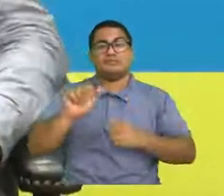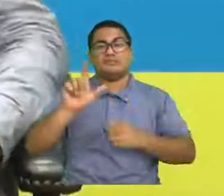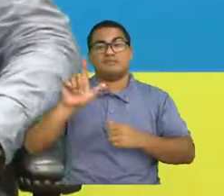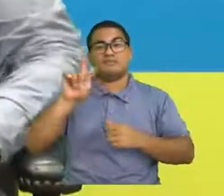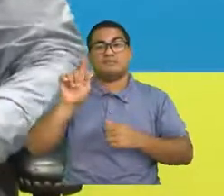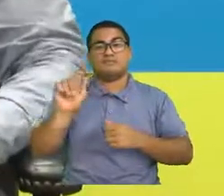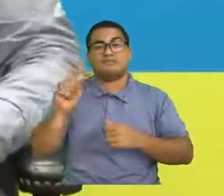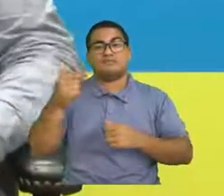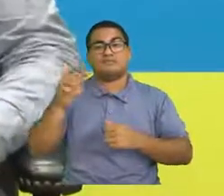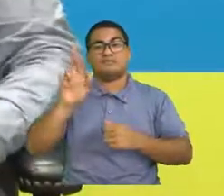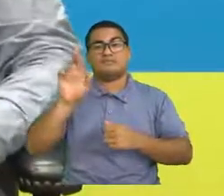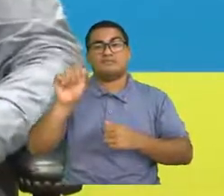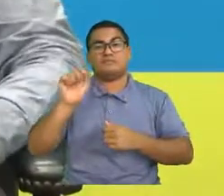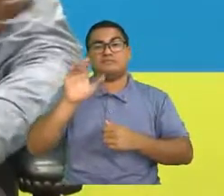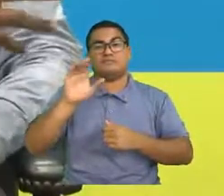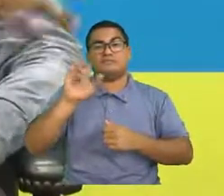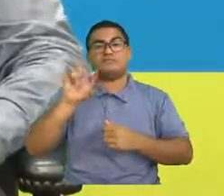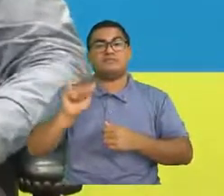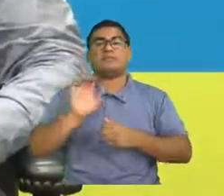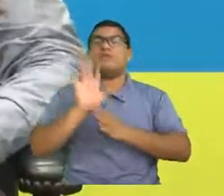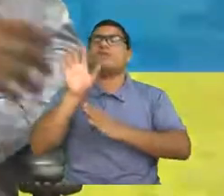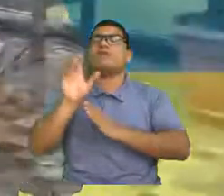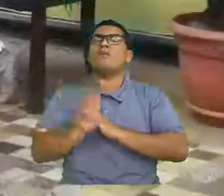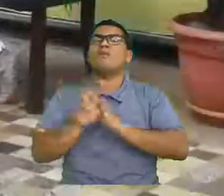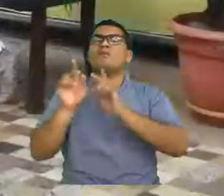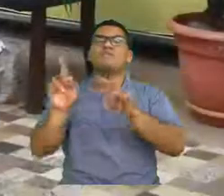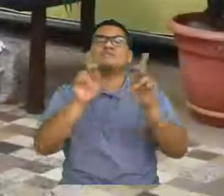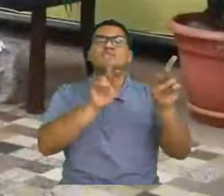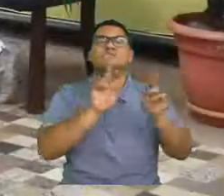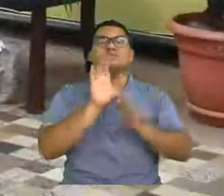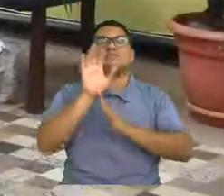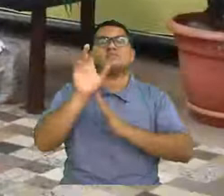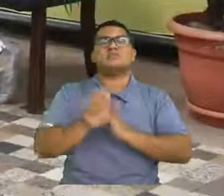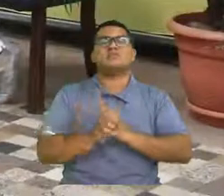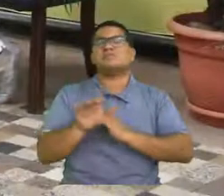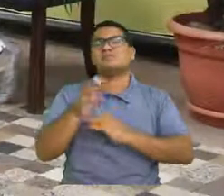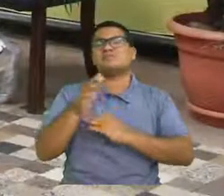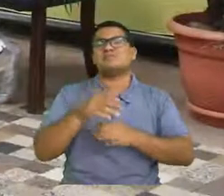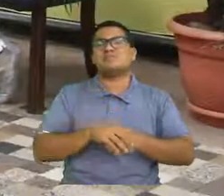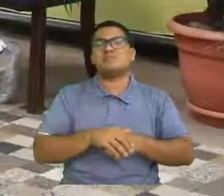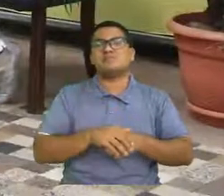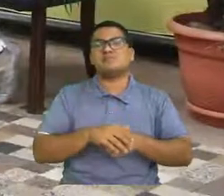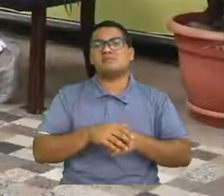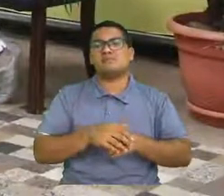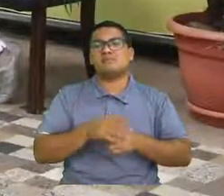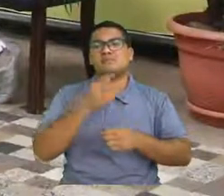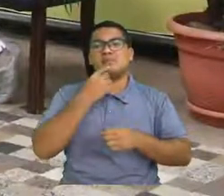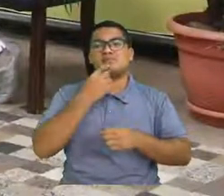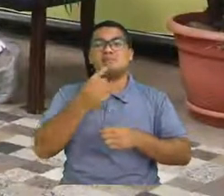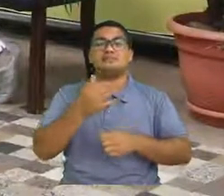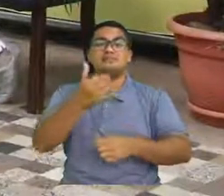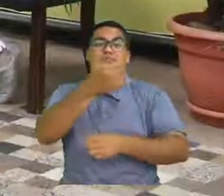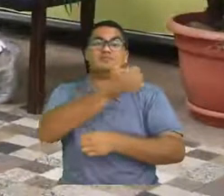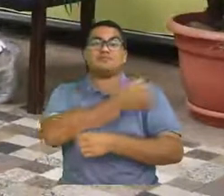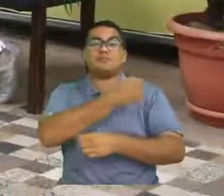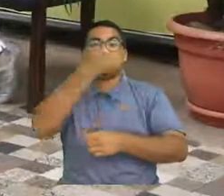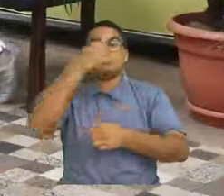de todo el contorno, o sea, todos los barrios que cubre? Nosotros tenemos una meta de vacunación que